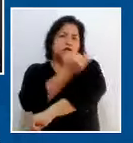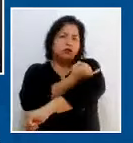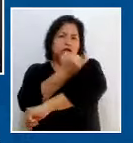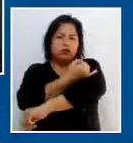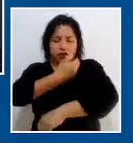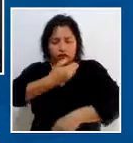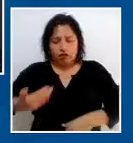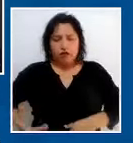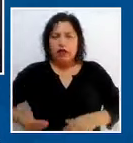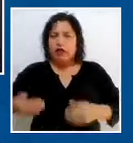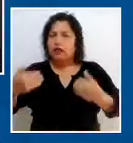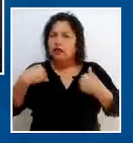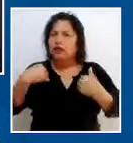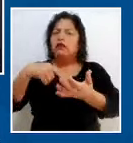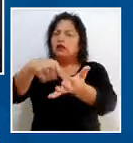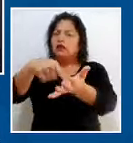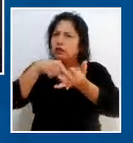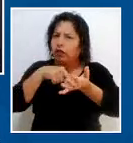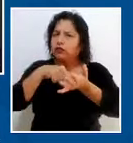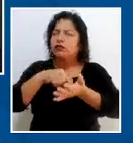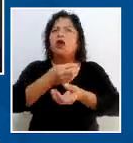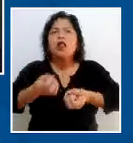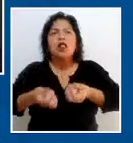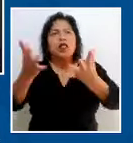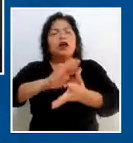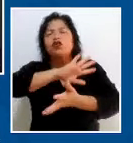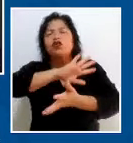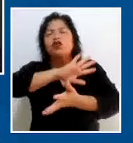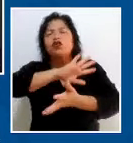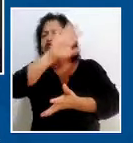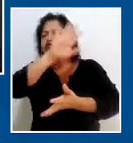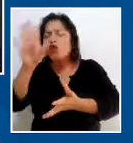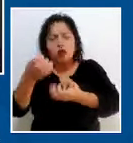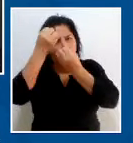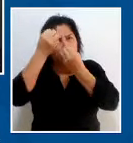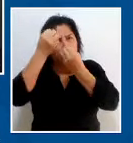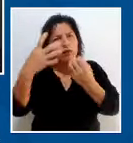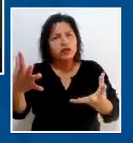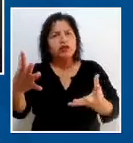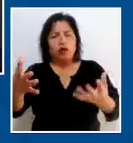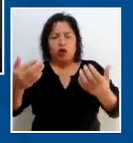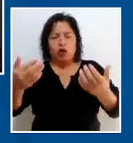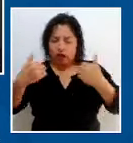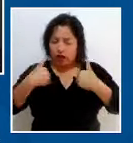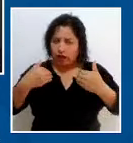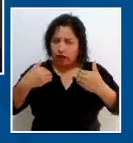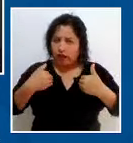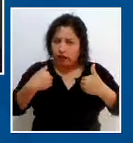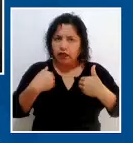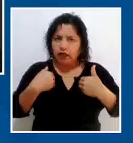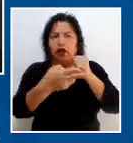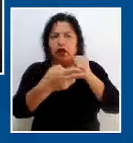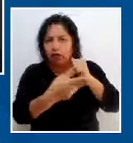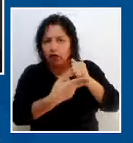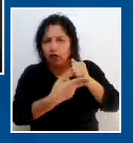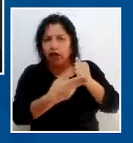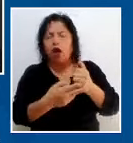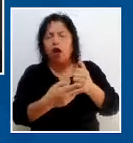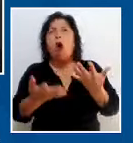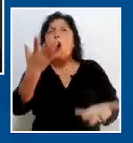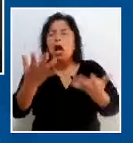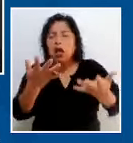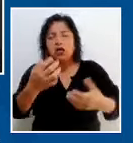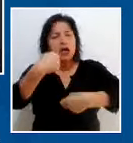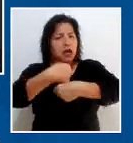obligación de entregar toda la información que se encuentre en su posesión o que hayan sido creadas por estas entidades,